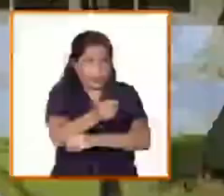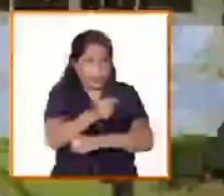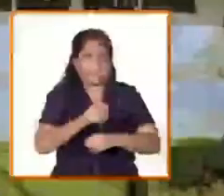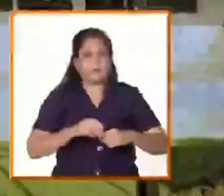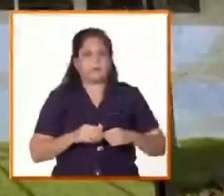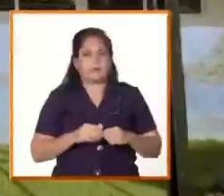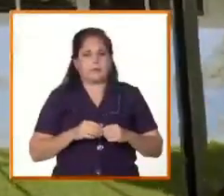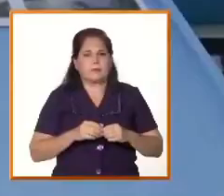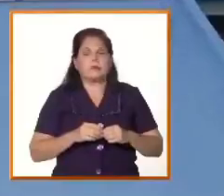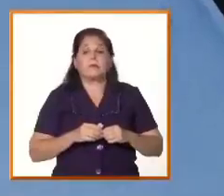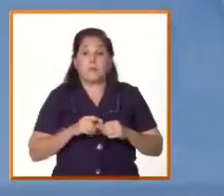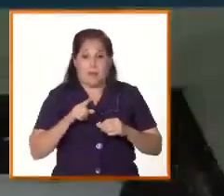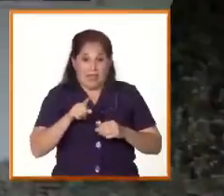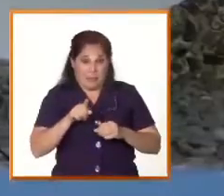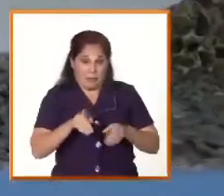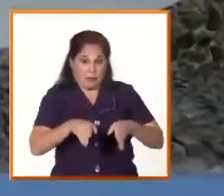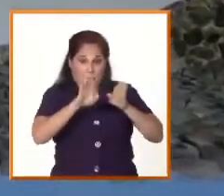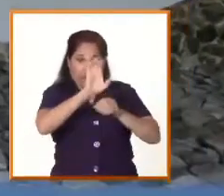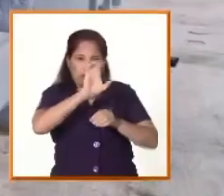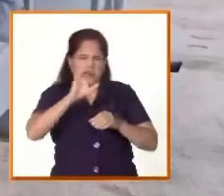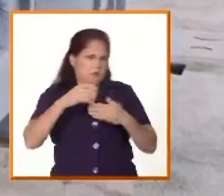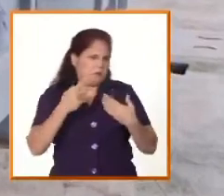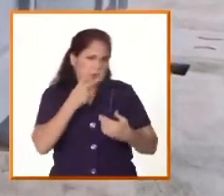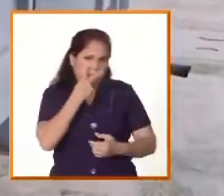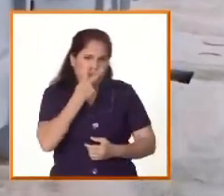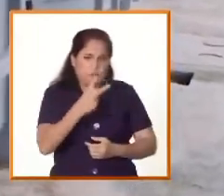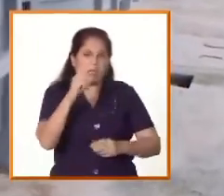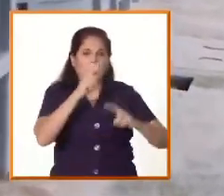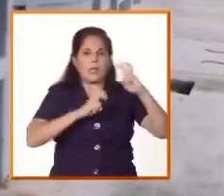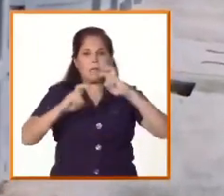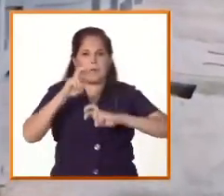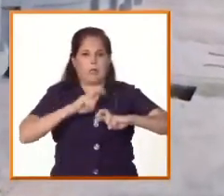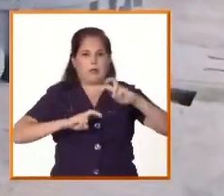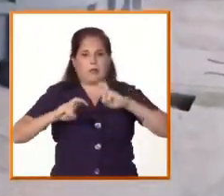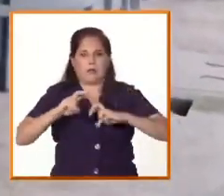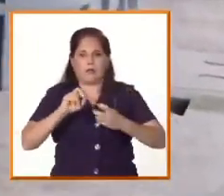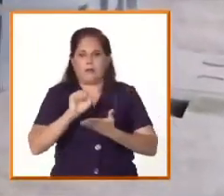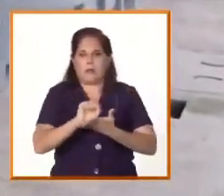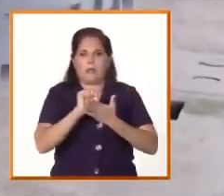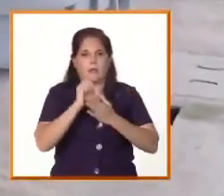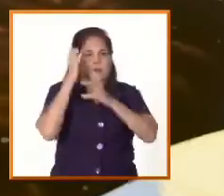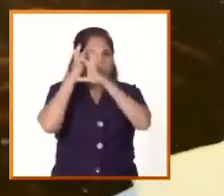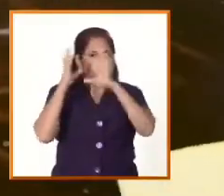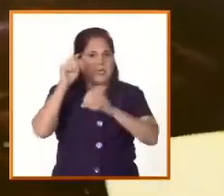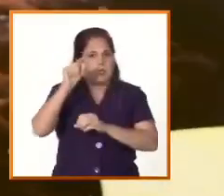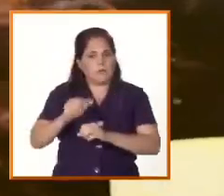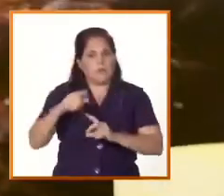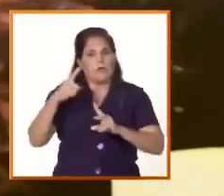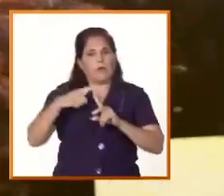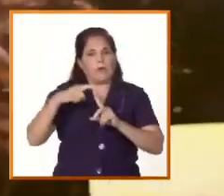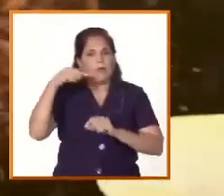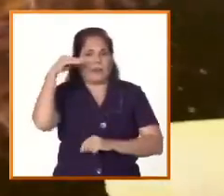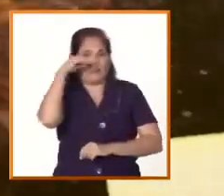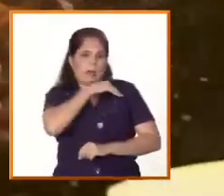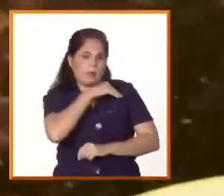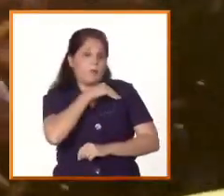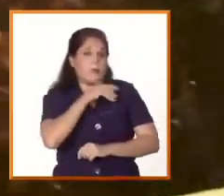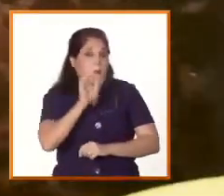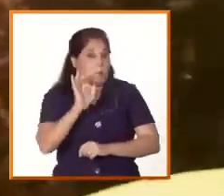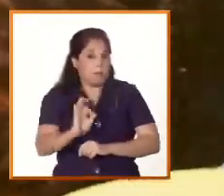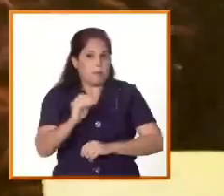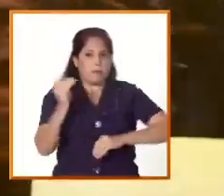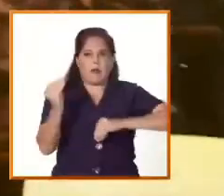el ZIP es una institución dedicada a la investigación que brinda servicios científicos técnicos y realiza transferencias